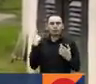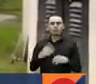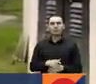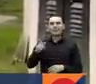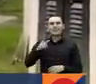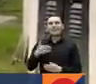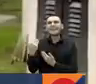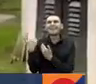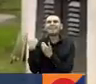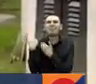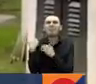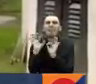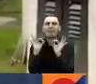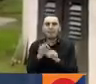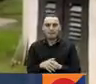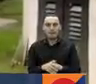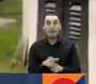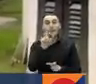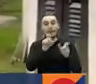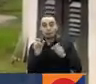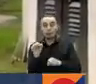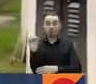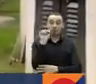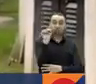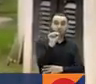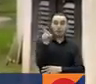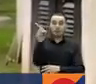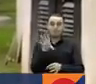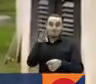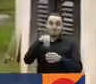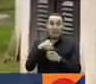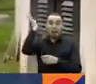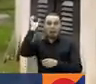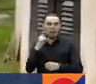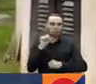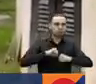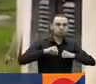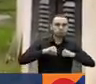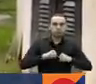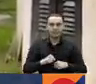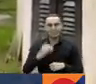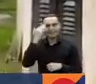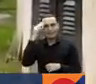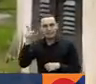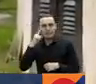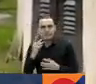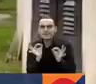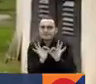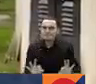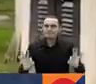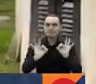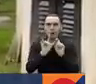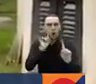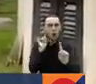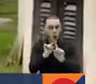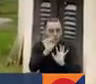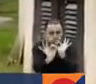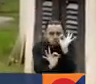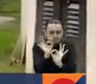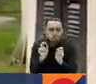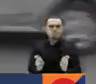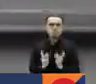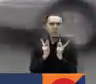irresponsables. Los señores de las ambulancias, lejos del servicio más importante, que es proteger la vida,